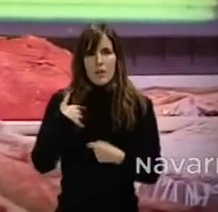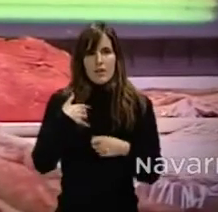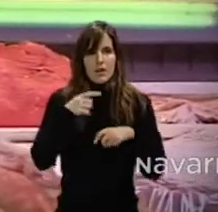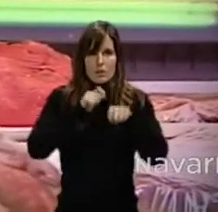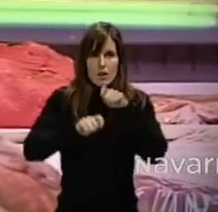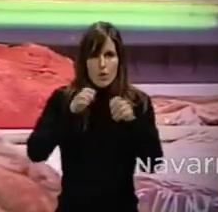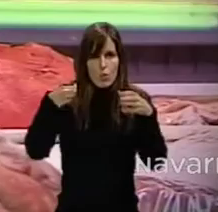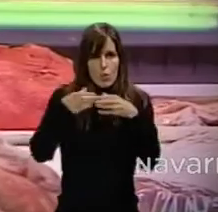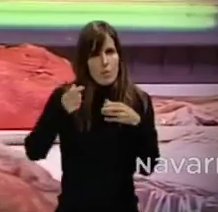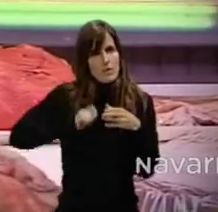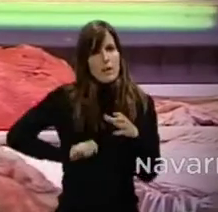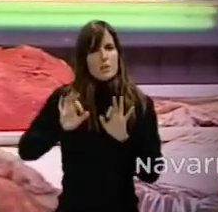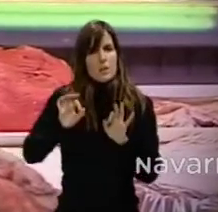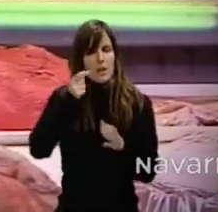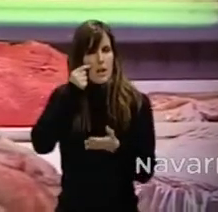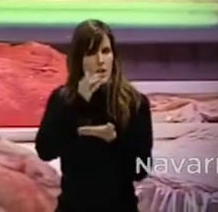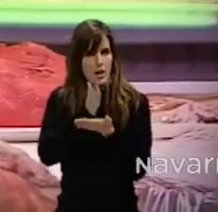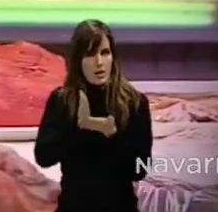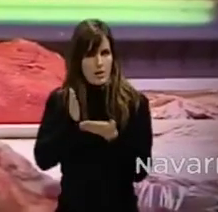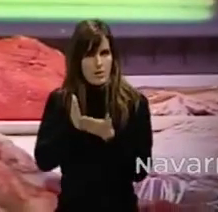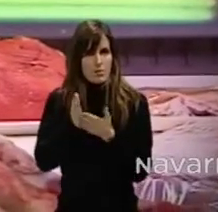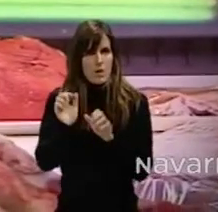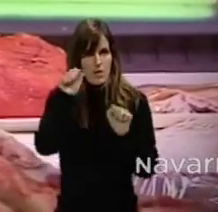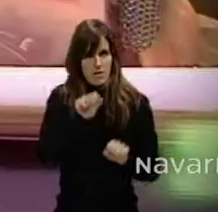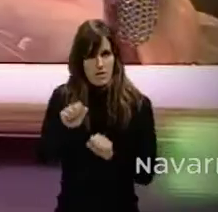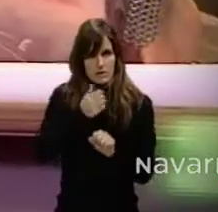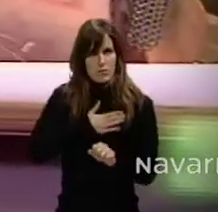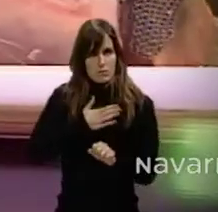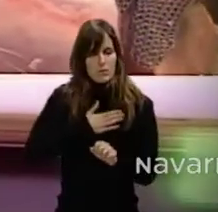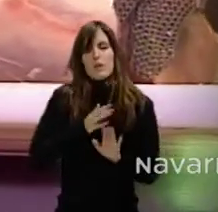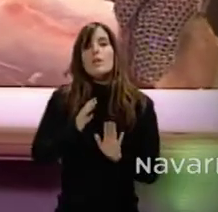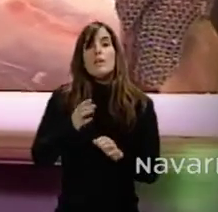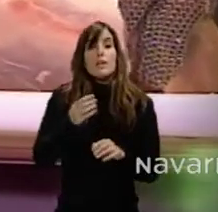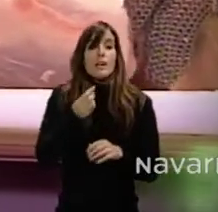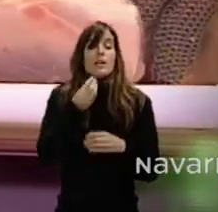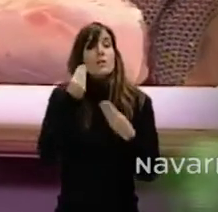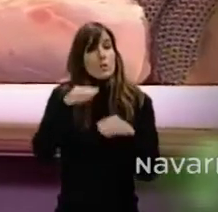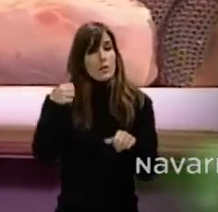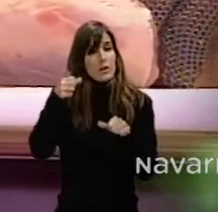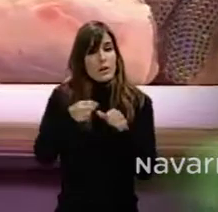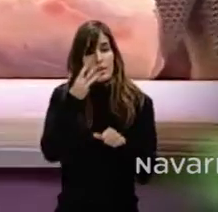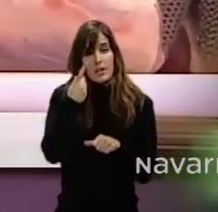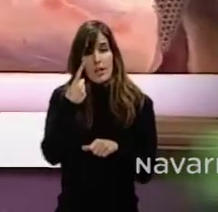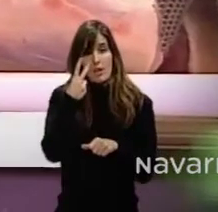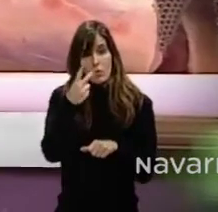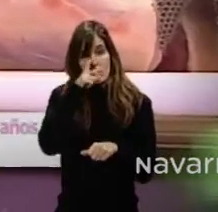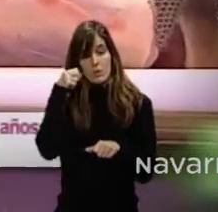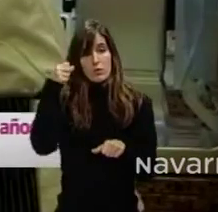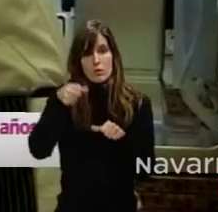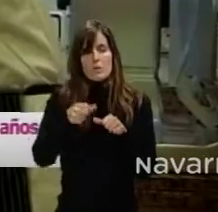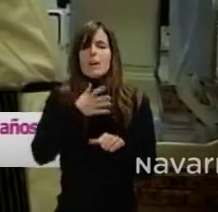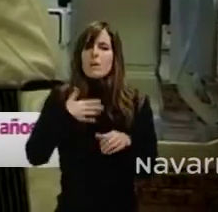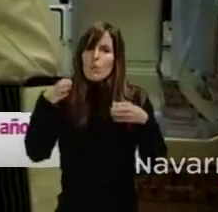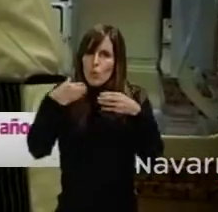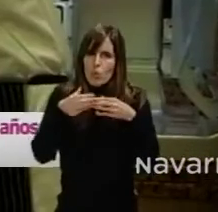para hacer un gremio, pero la historia que tenemos son 32 años como gremio de carniceros y lo que está claro que era para defender los